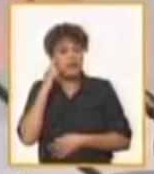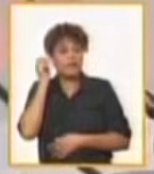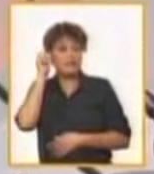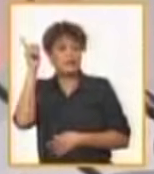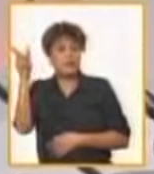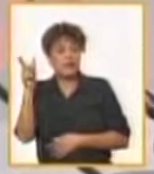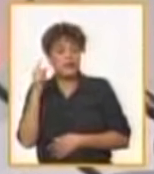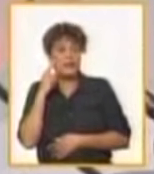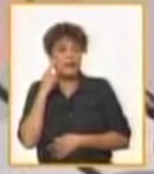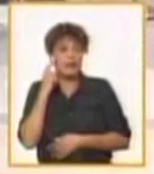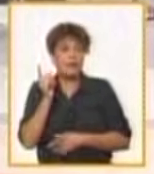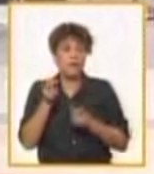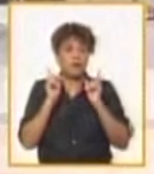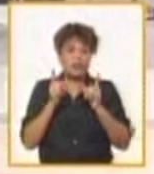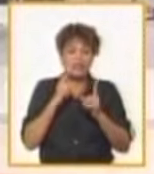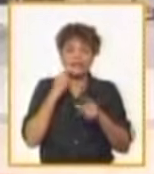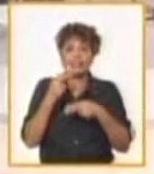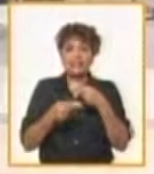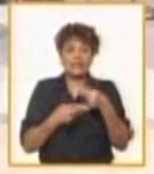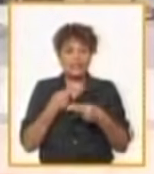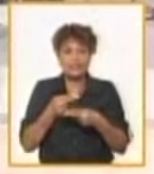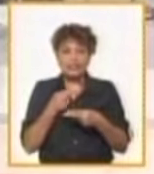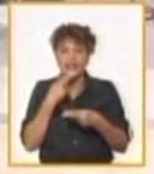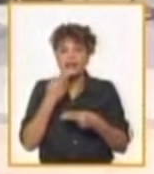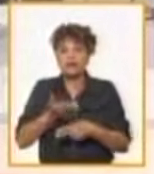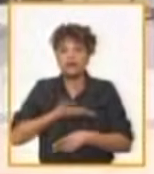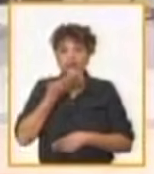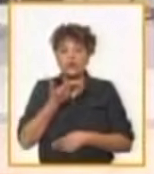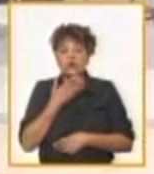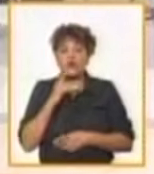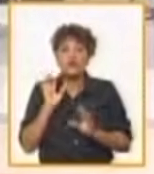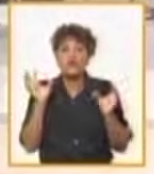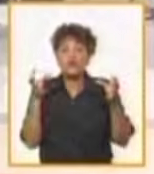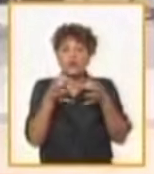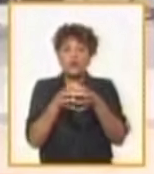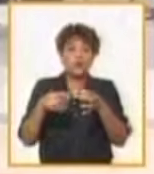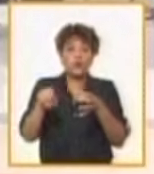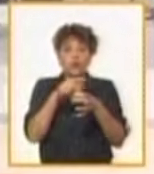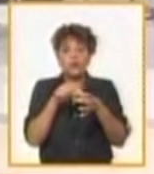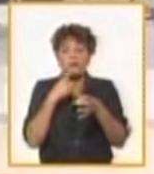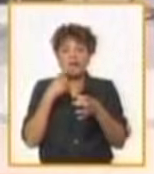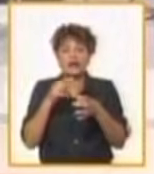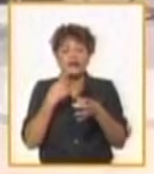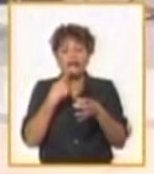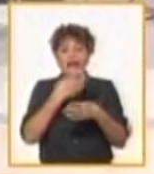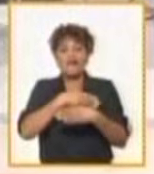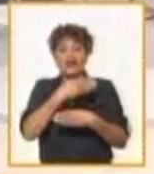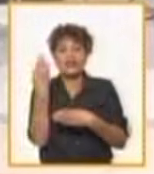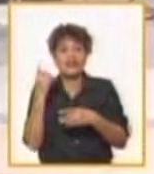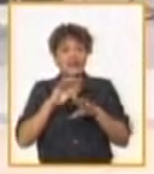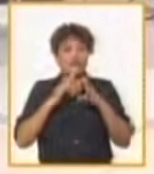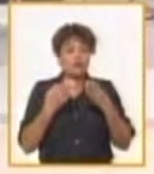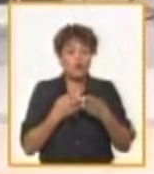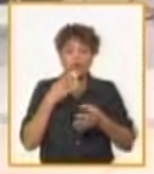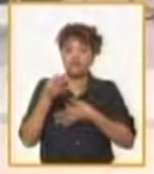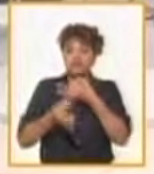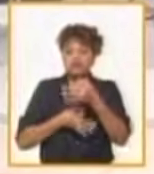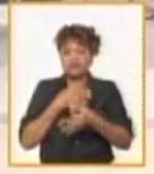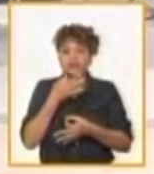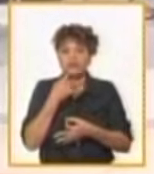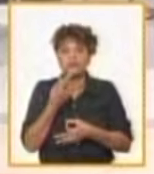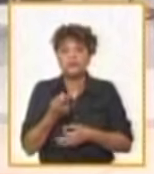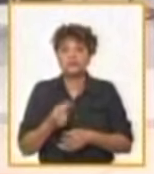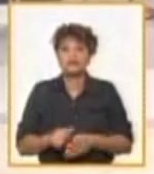tino, de hacer de ese discurso una plataforma para romper con los grupos de